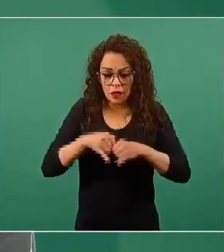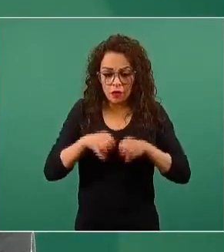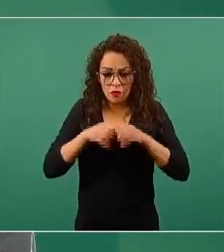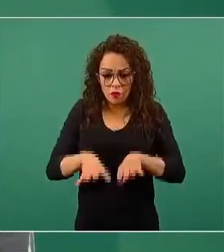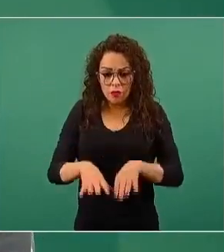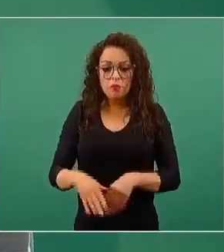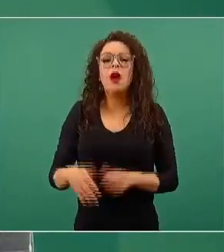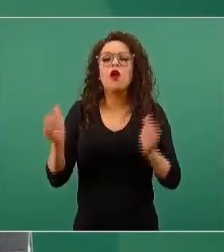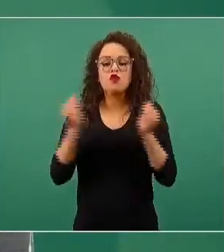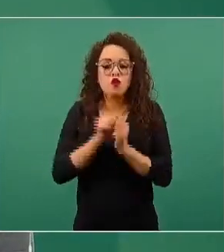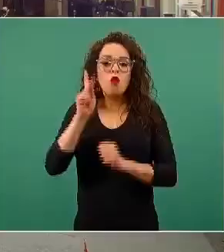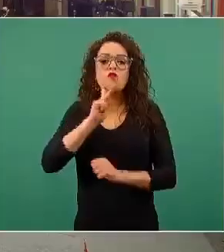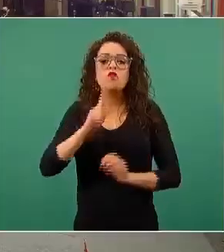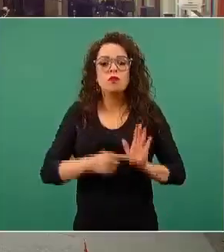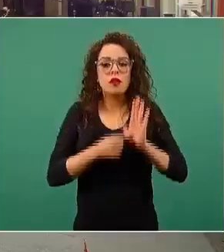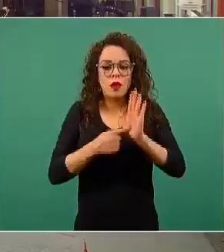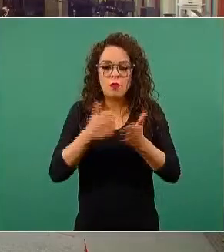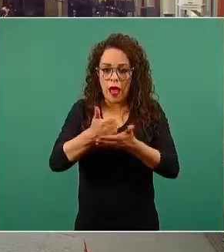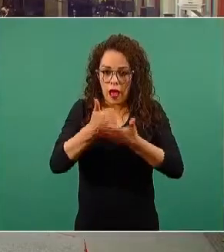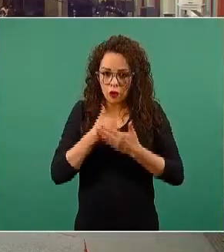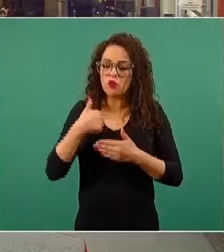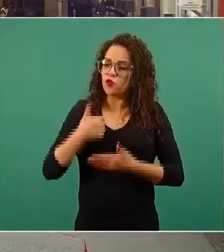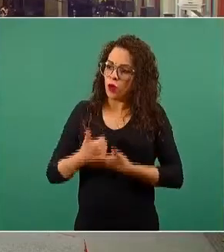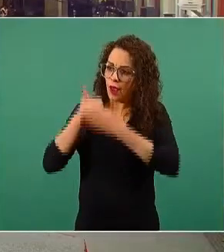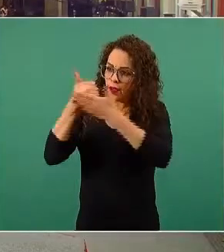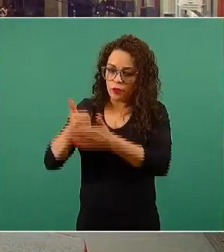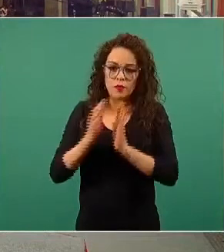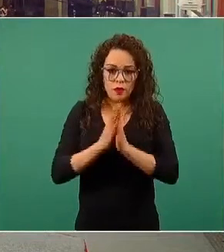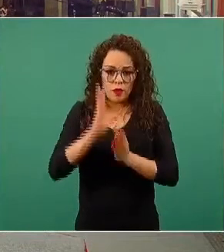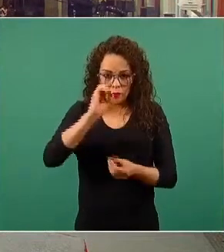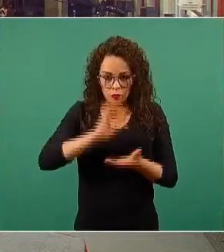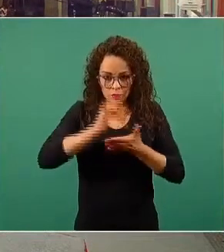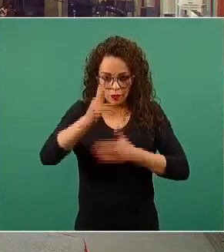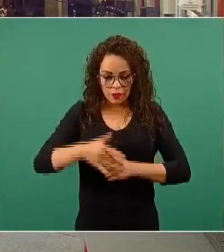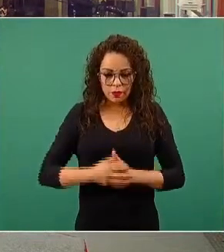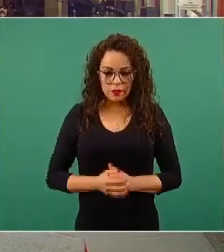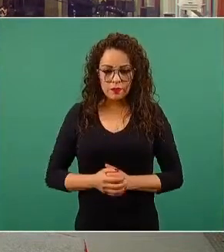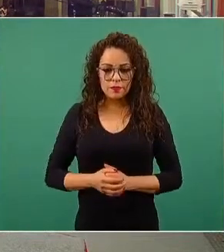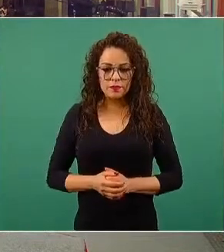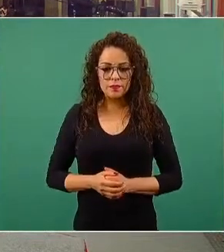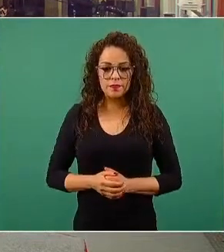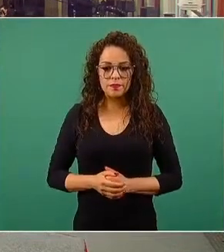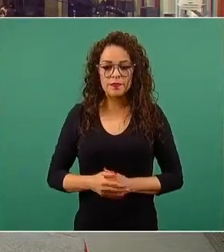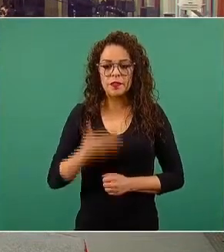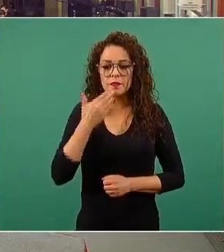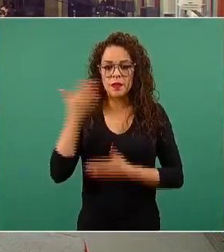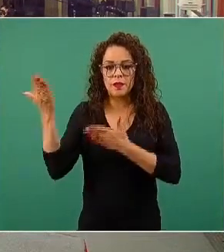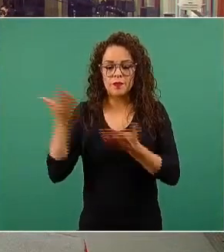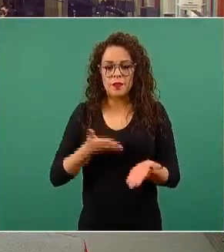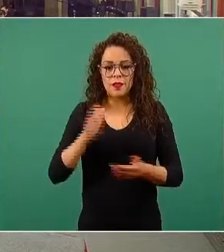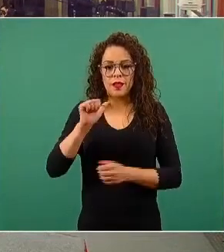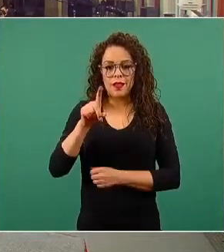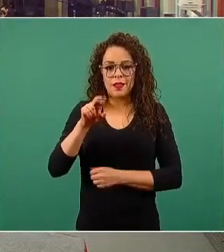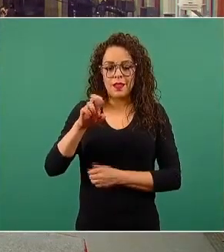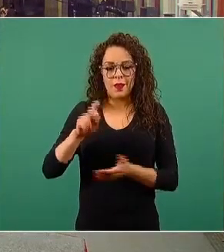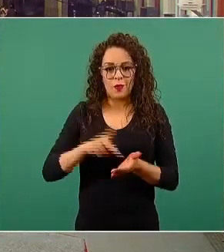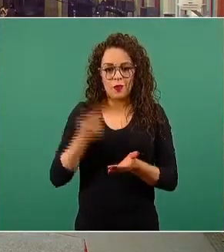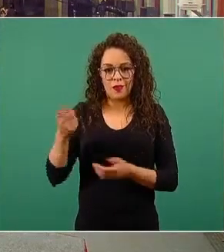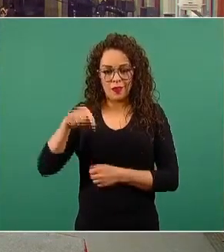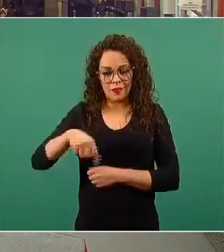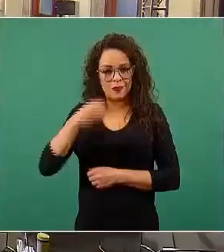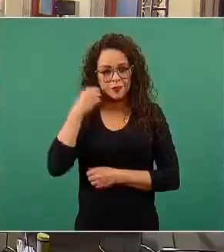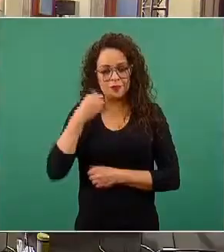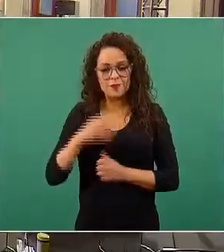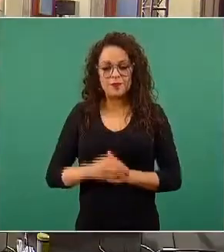ayudar. Ayuden a ayudar, por favor. Gracias, Andrea. Le damos la bienvenida de regreso a la conferencia.